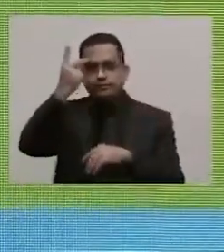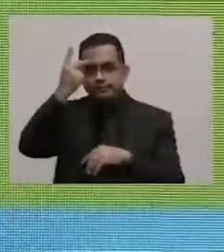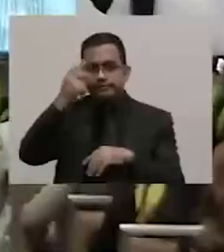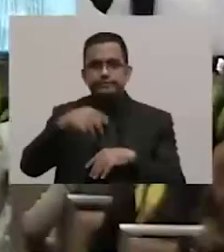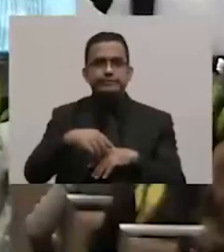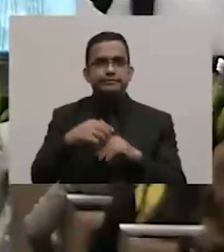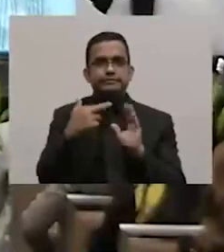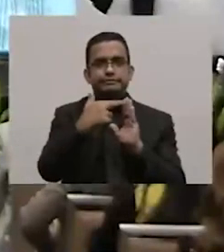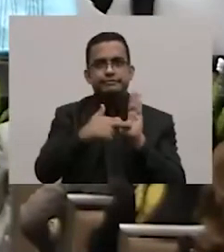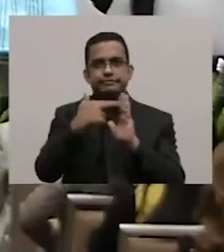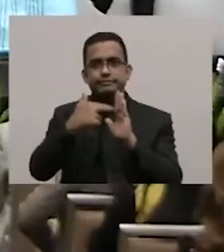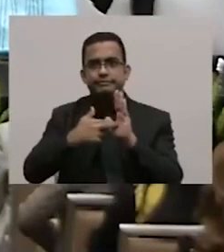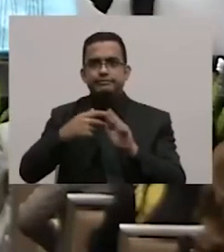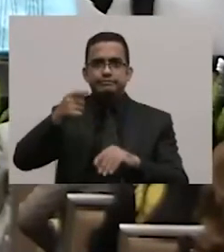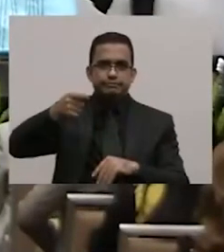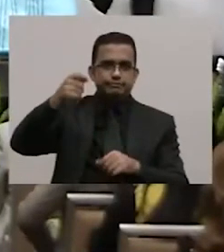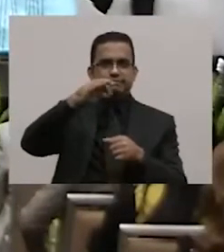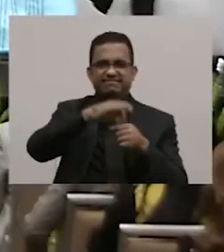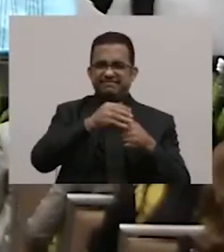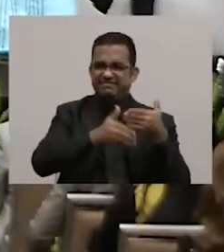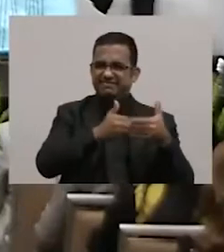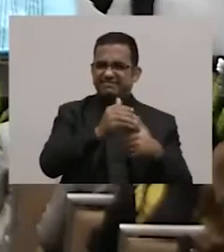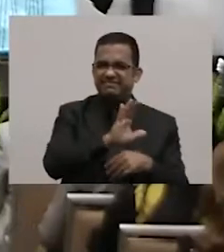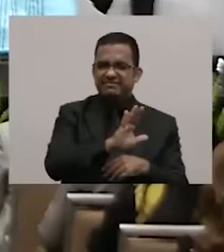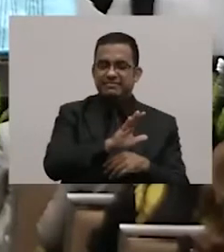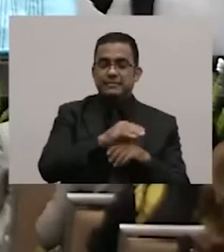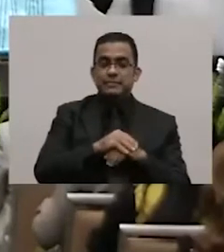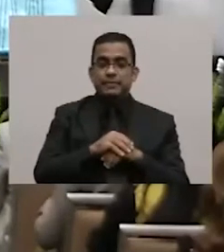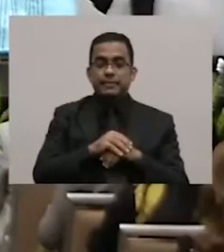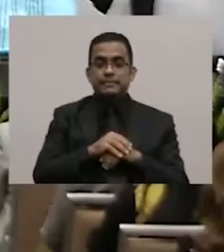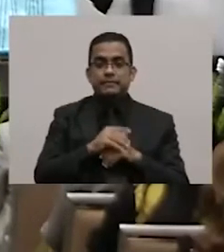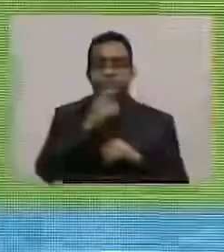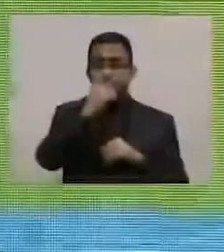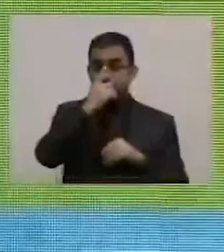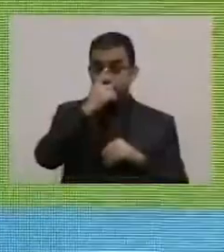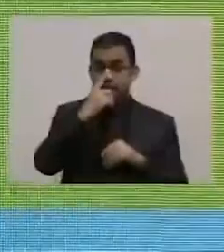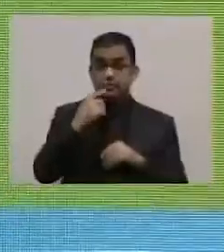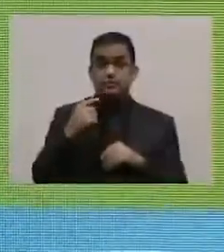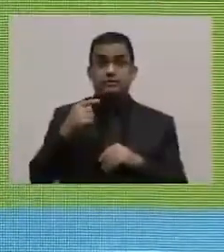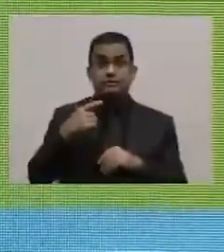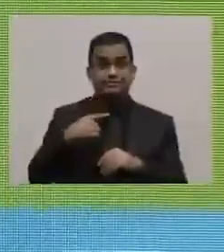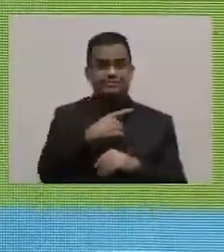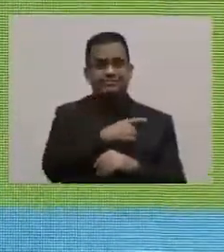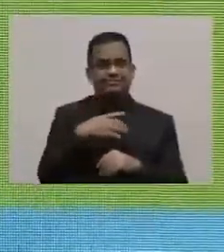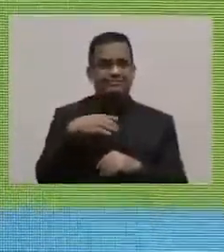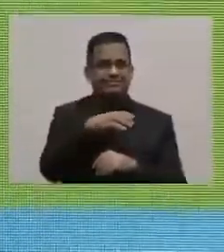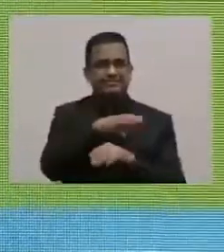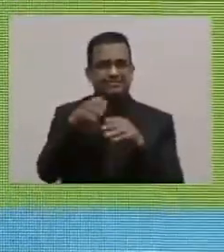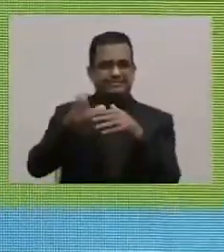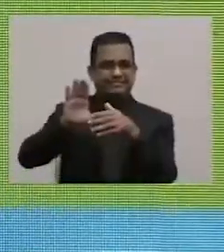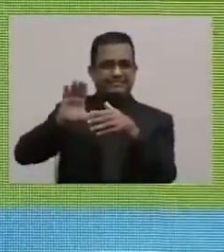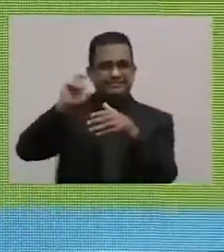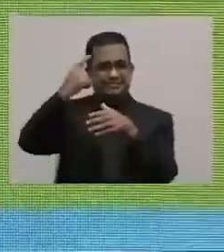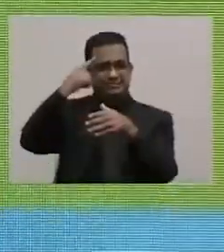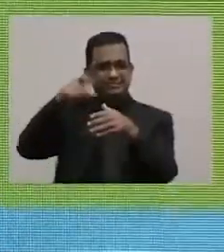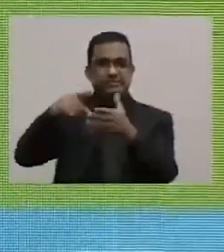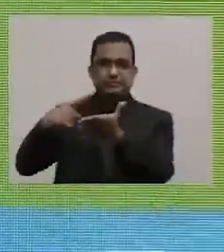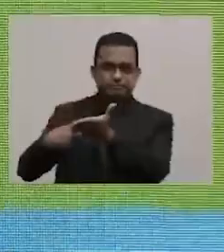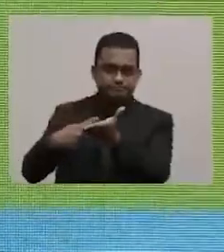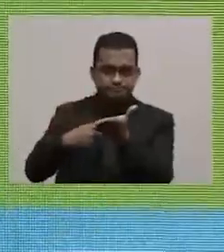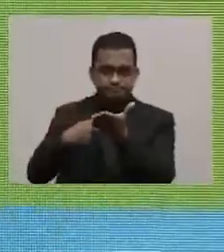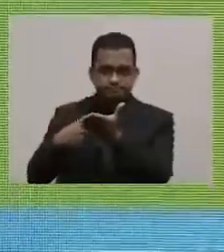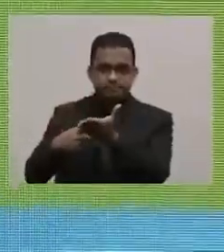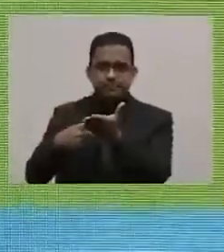régimen electoral. Hoy día urge que el Congreso Nacional se aboque a adoptar esos precedentes del máximo intérprete